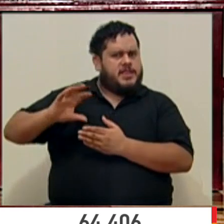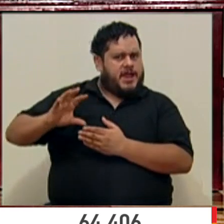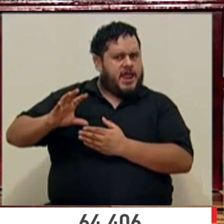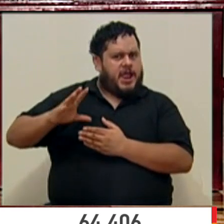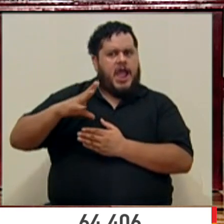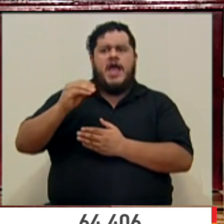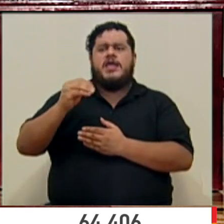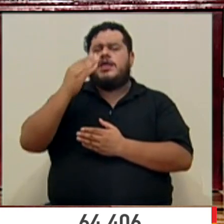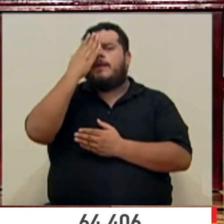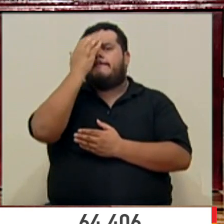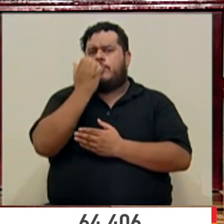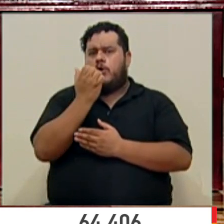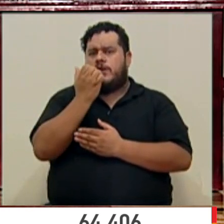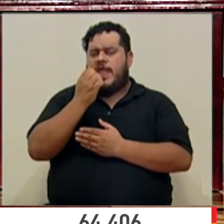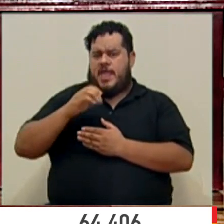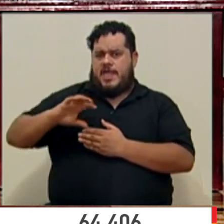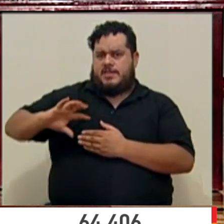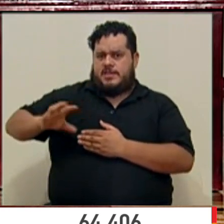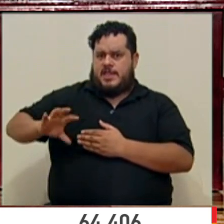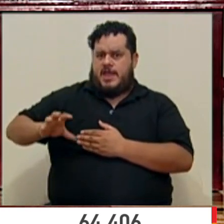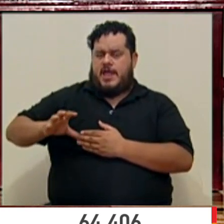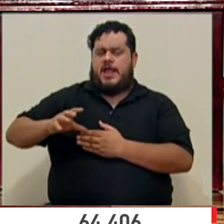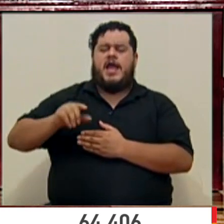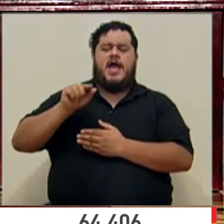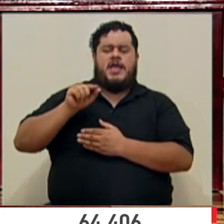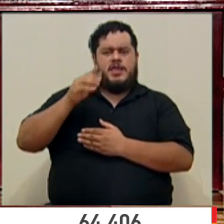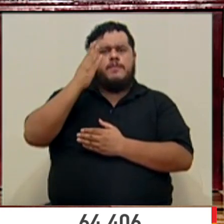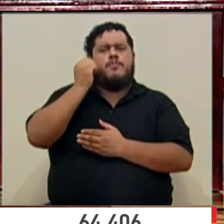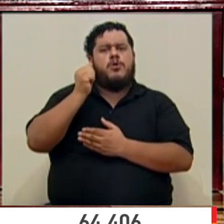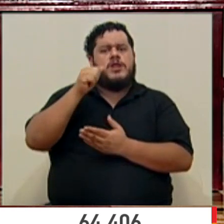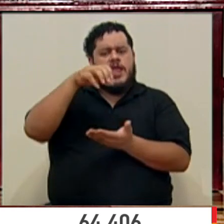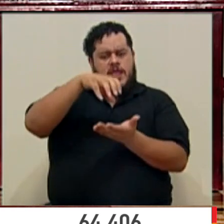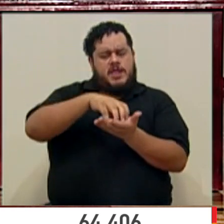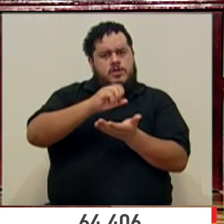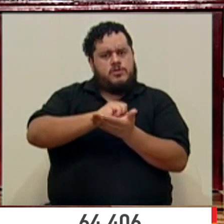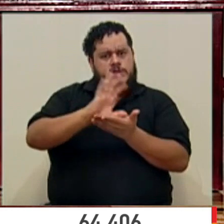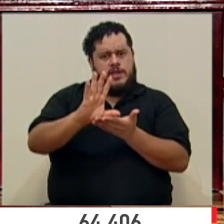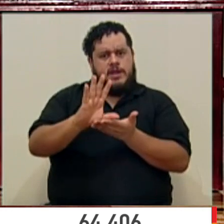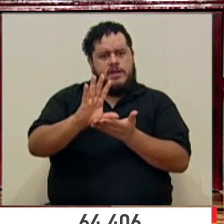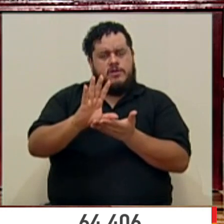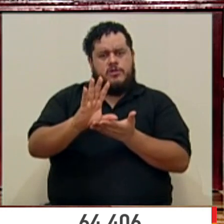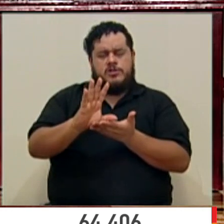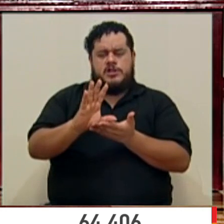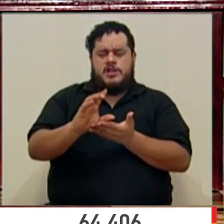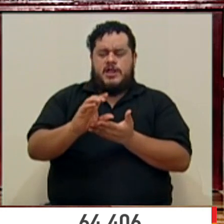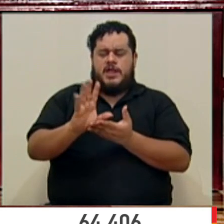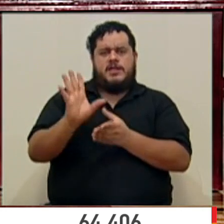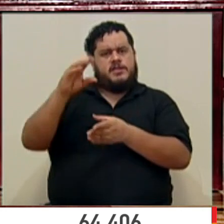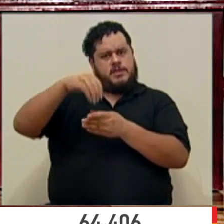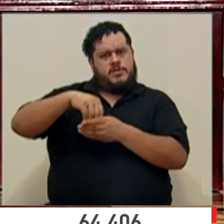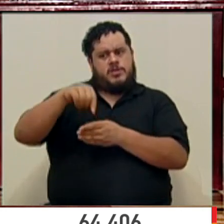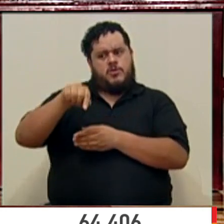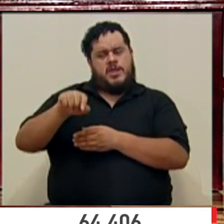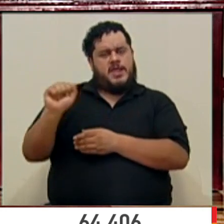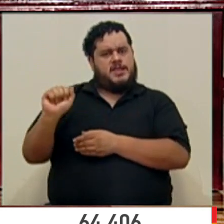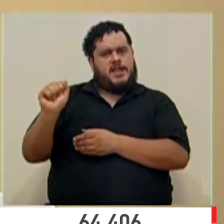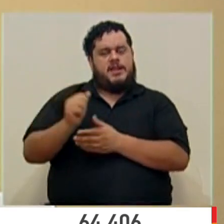naranja y por qué motivo este cantón está en ese tipo de